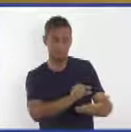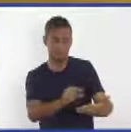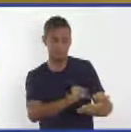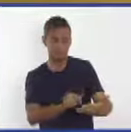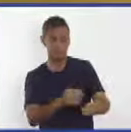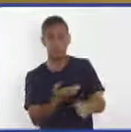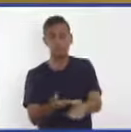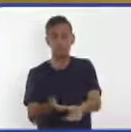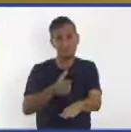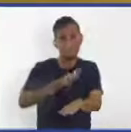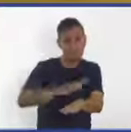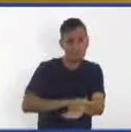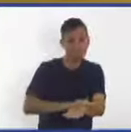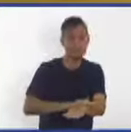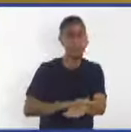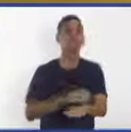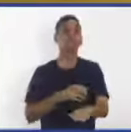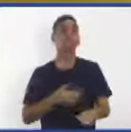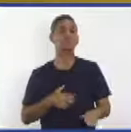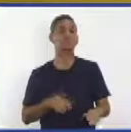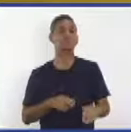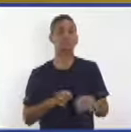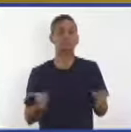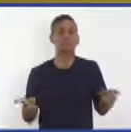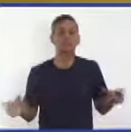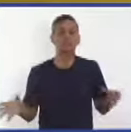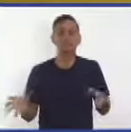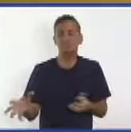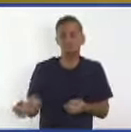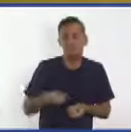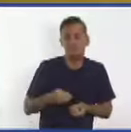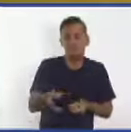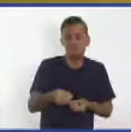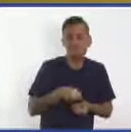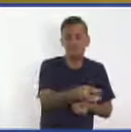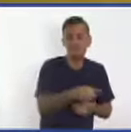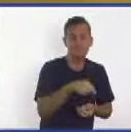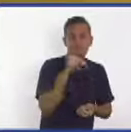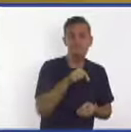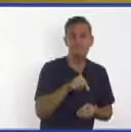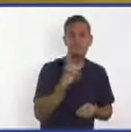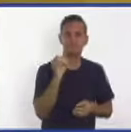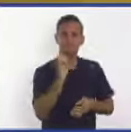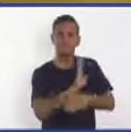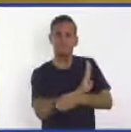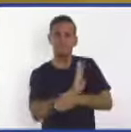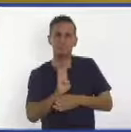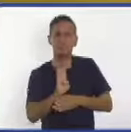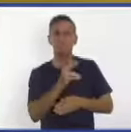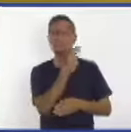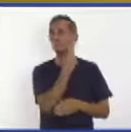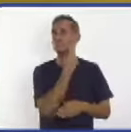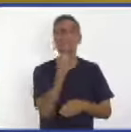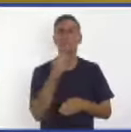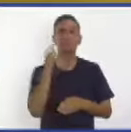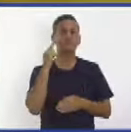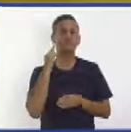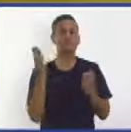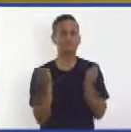hay epígrafes que antes de este al que nos vamos a referir que recogen